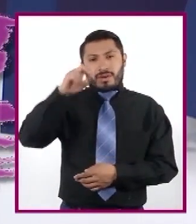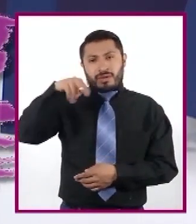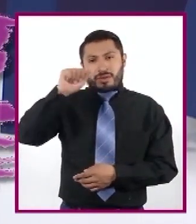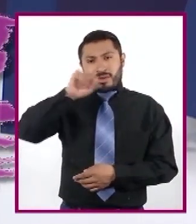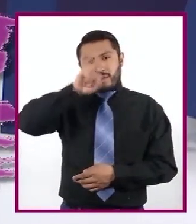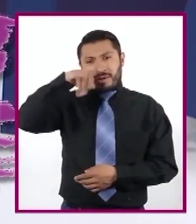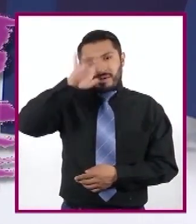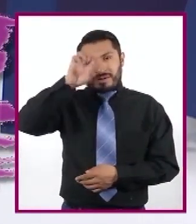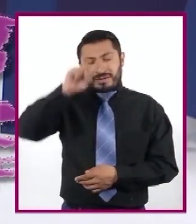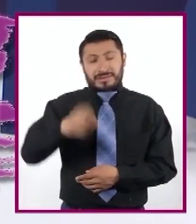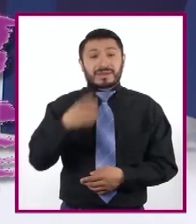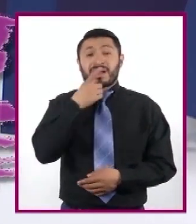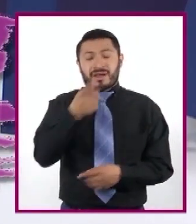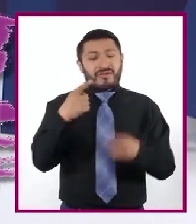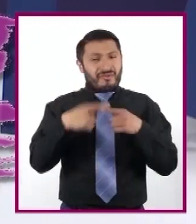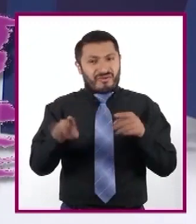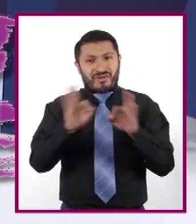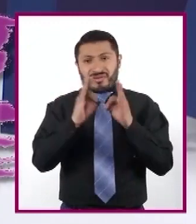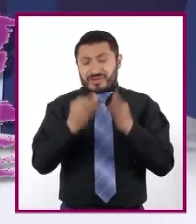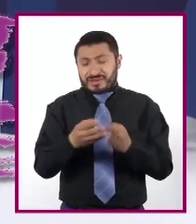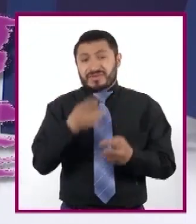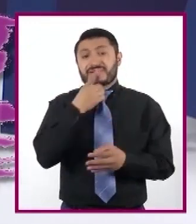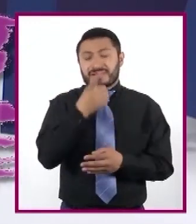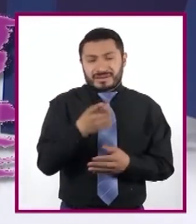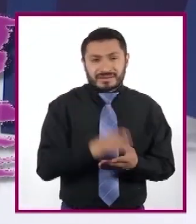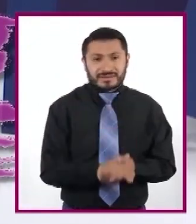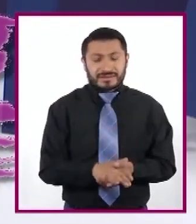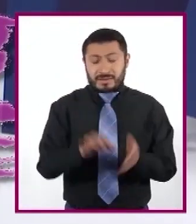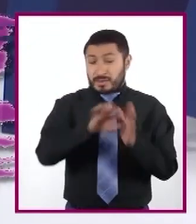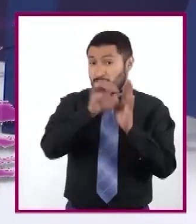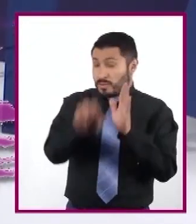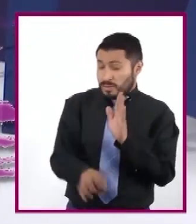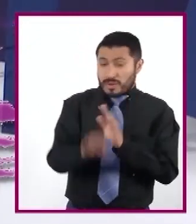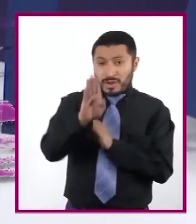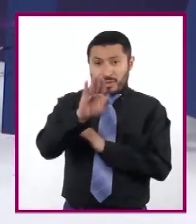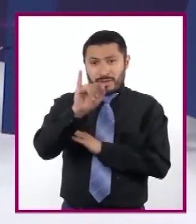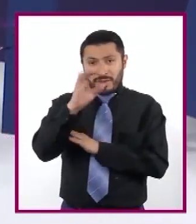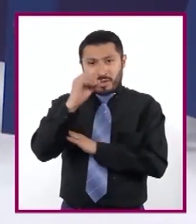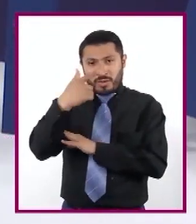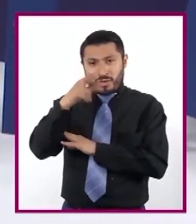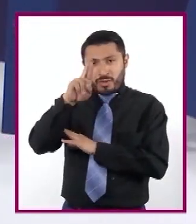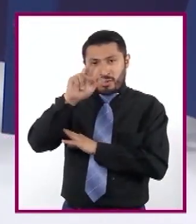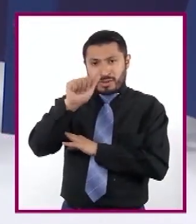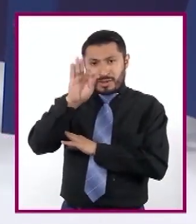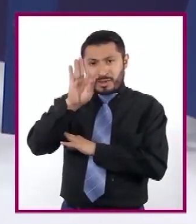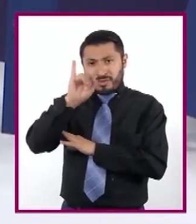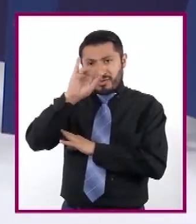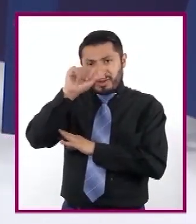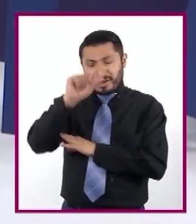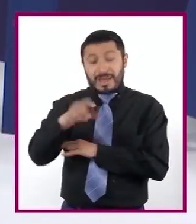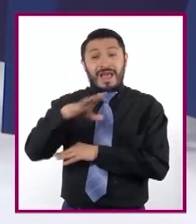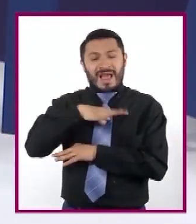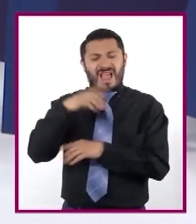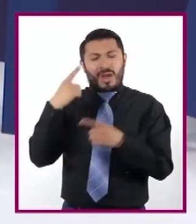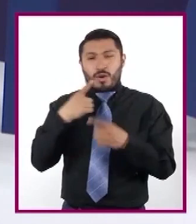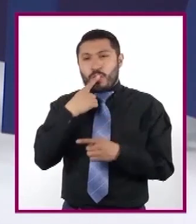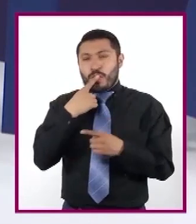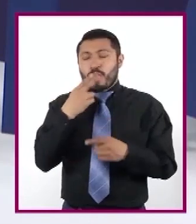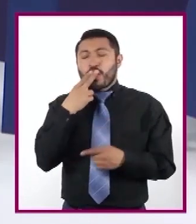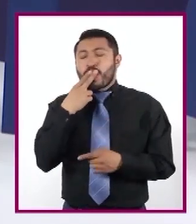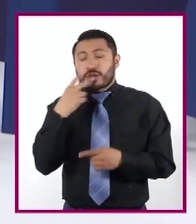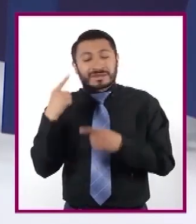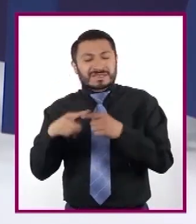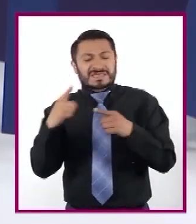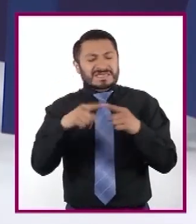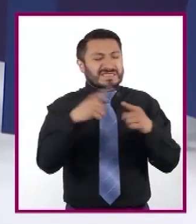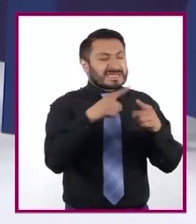mencionar a un personaje en un texto, como en una biografía, ya que el autor de un texto puede utilizar una gran diversidad de